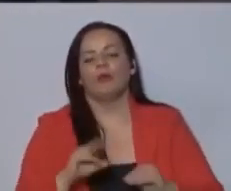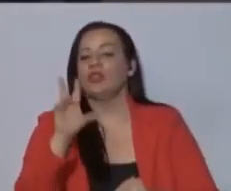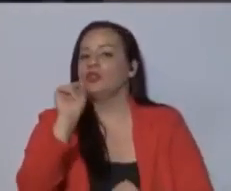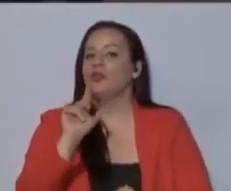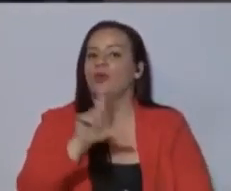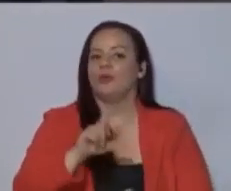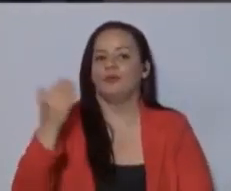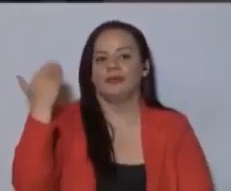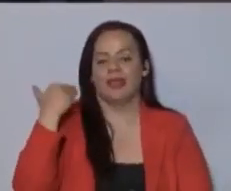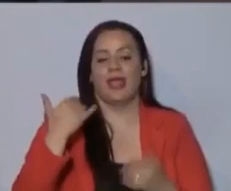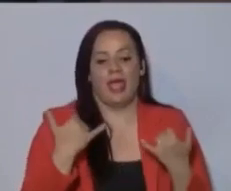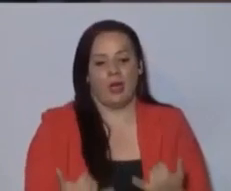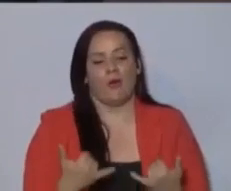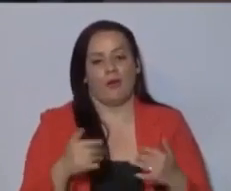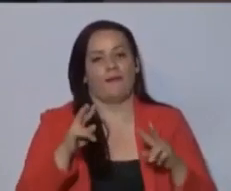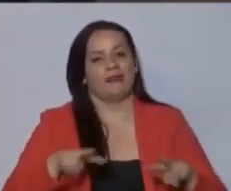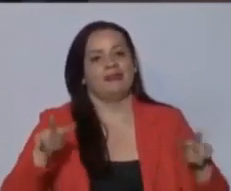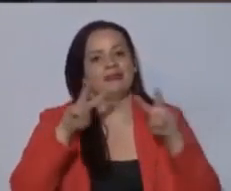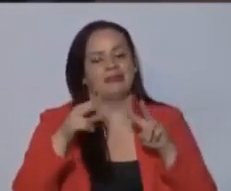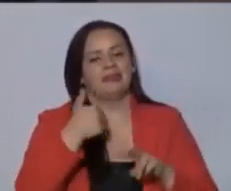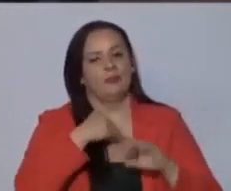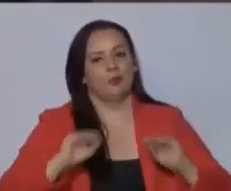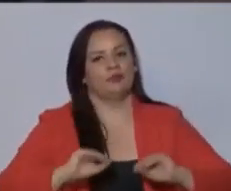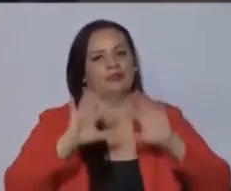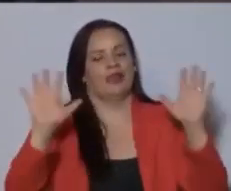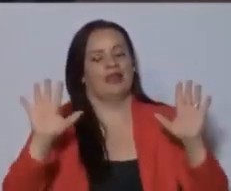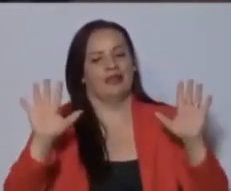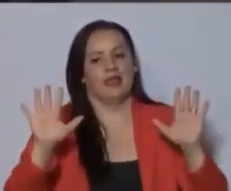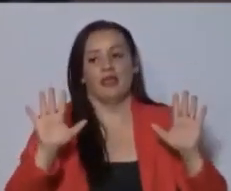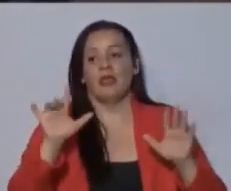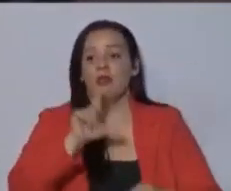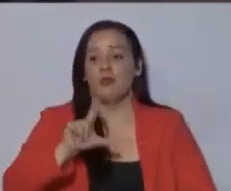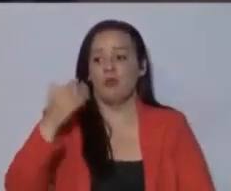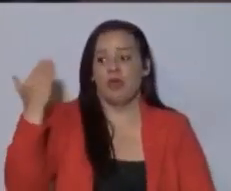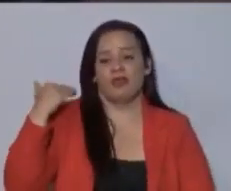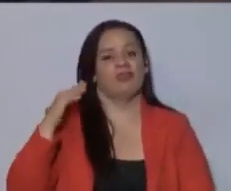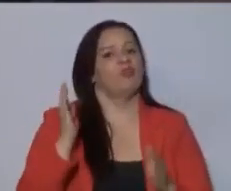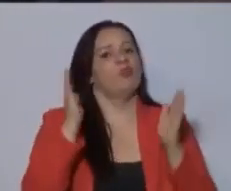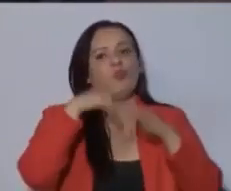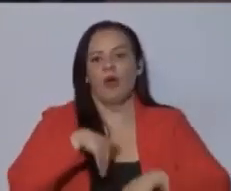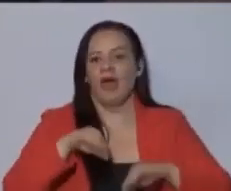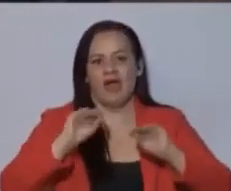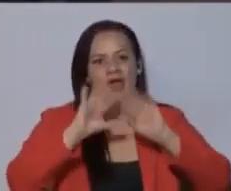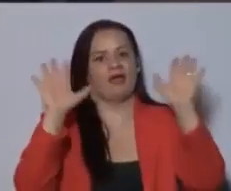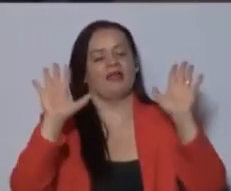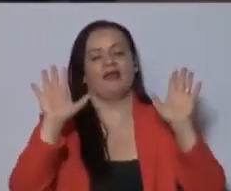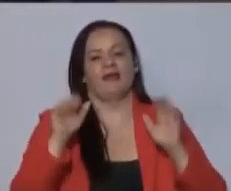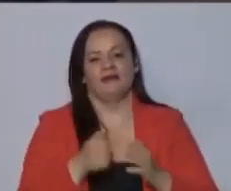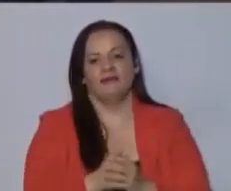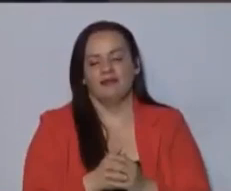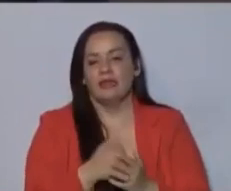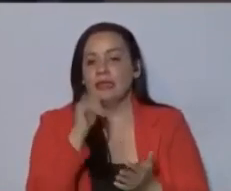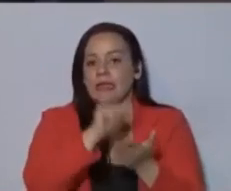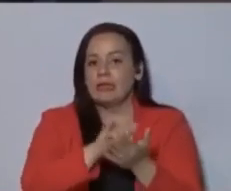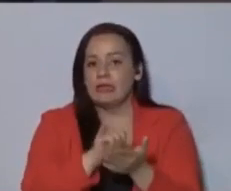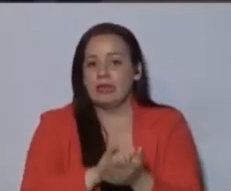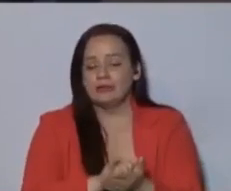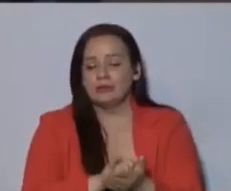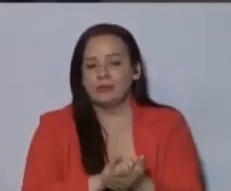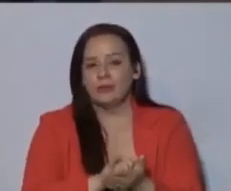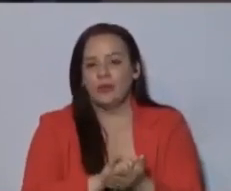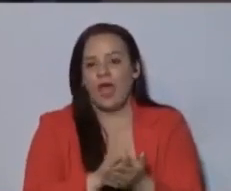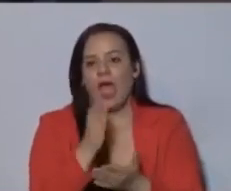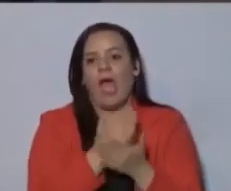es que hoy tenemos un panorama más claro. El lunes no teníamos un panorama claro. Y no crean que eso es una mera